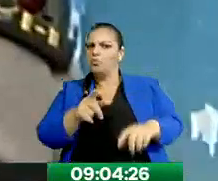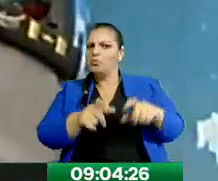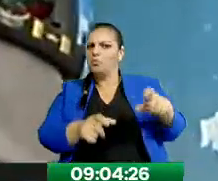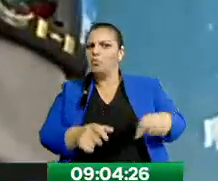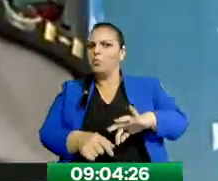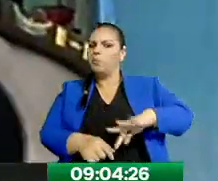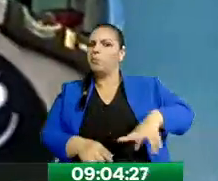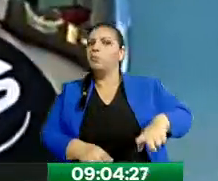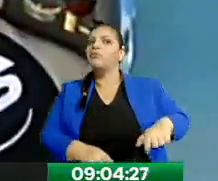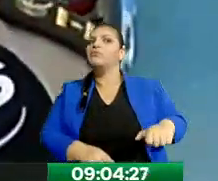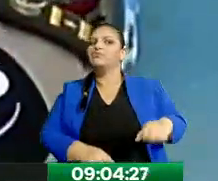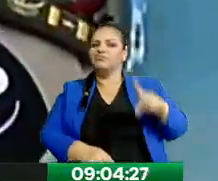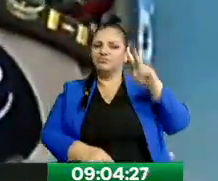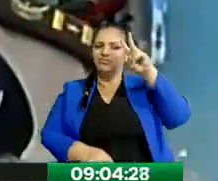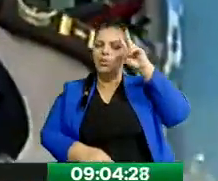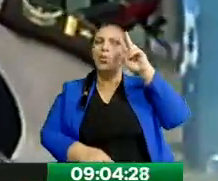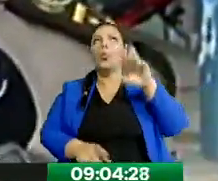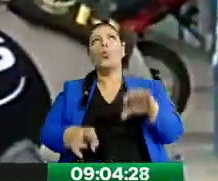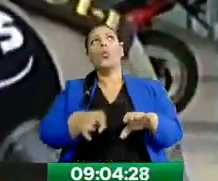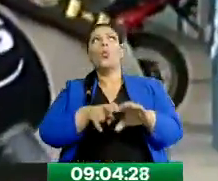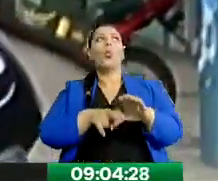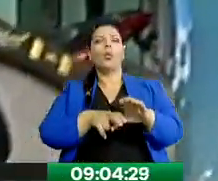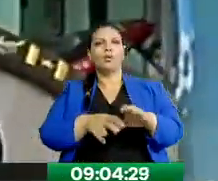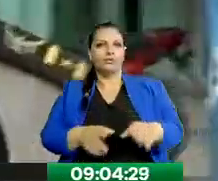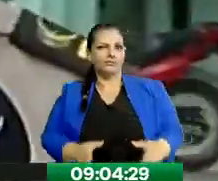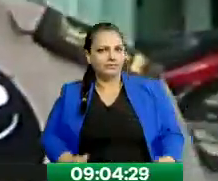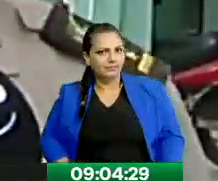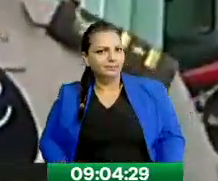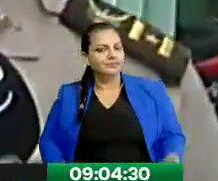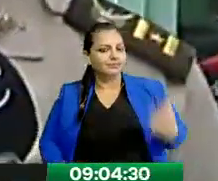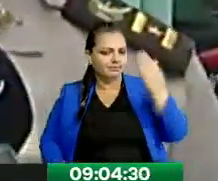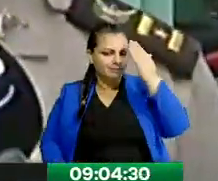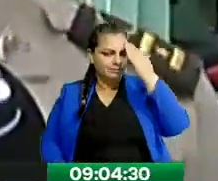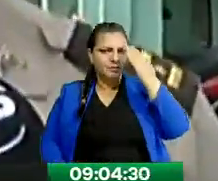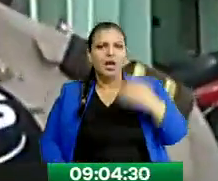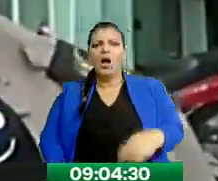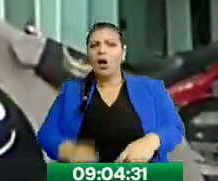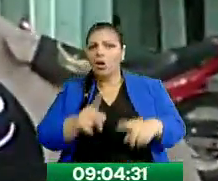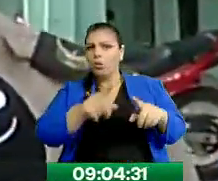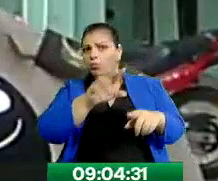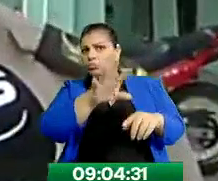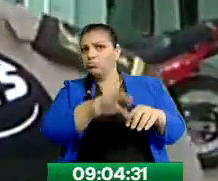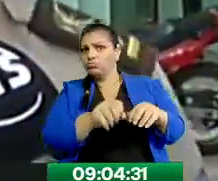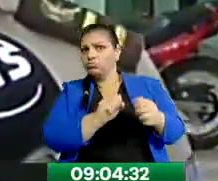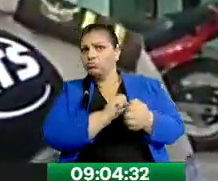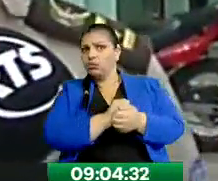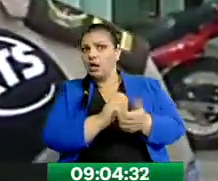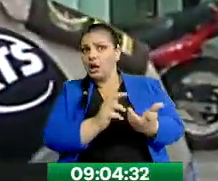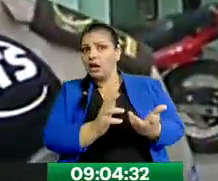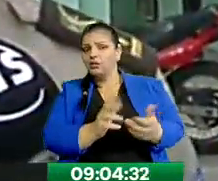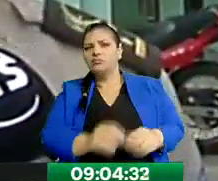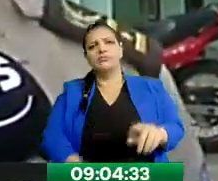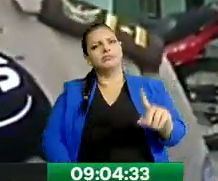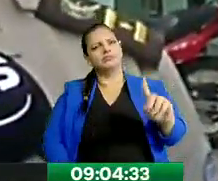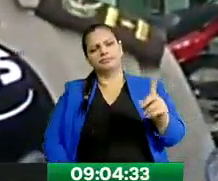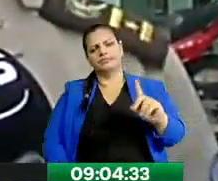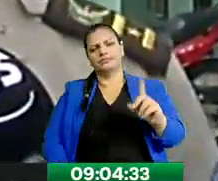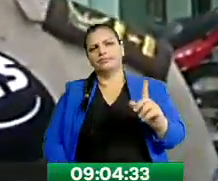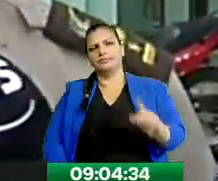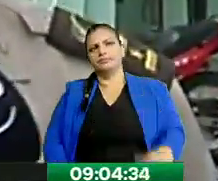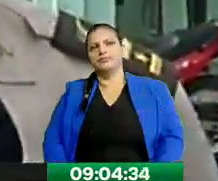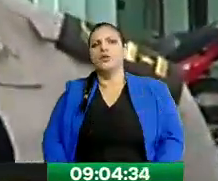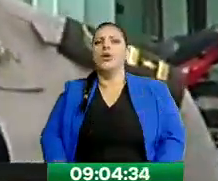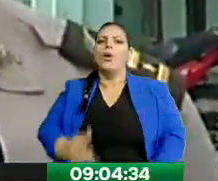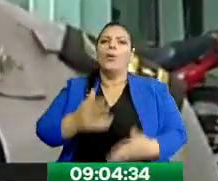En este momento no tenemos todavía resultados favorables para los que nosotros necesitamos, la incautación de armas